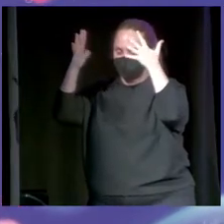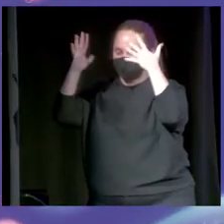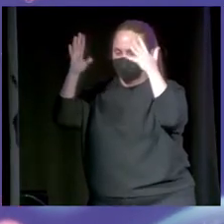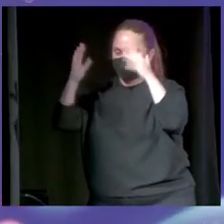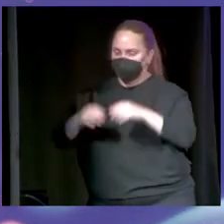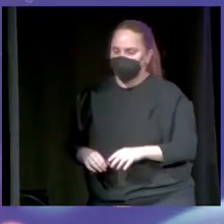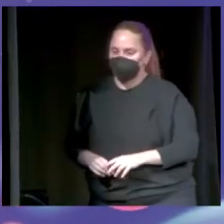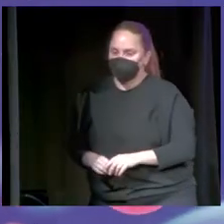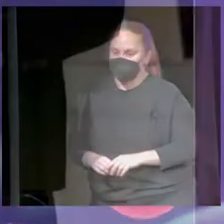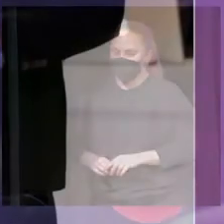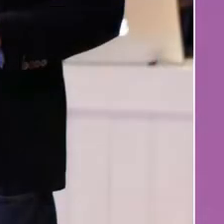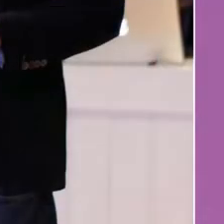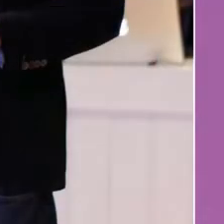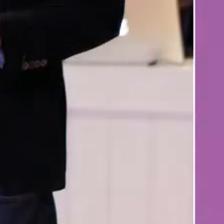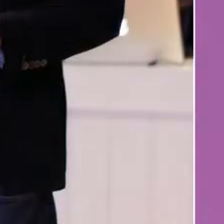Bueno,